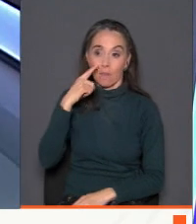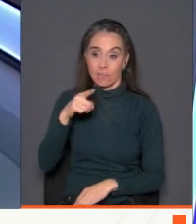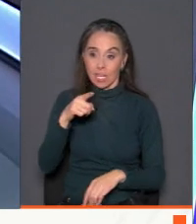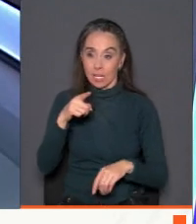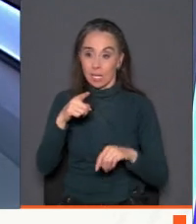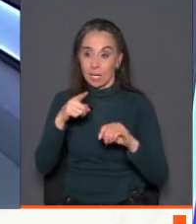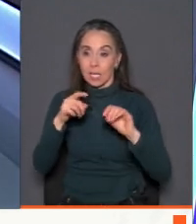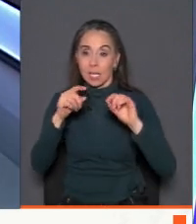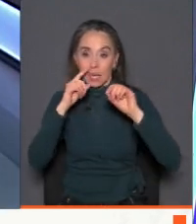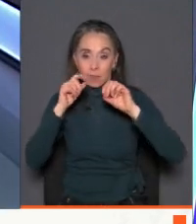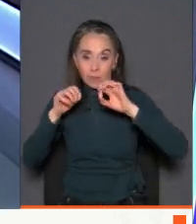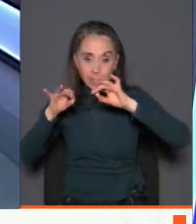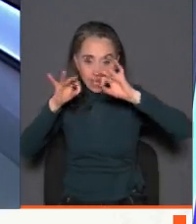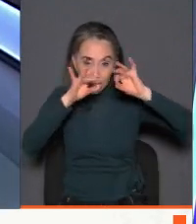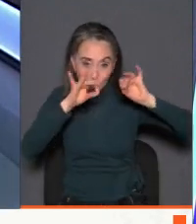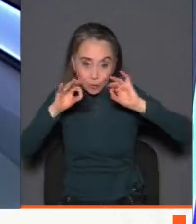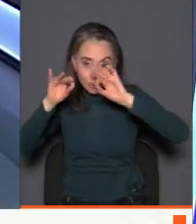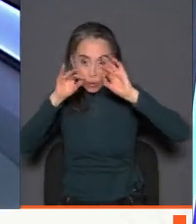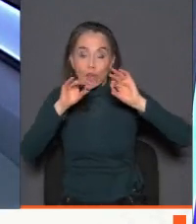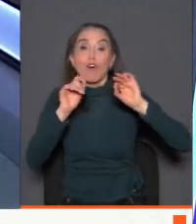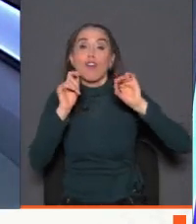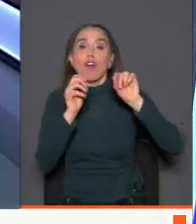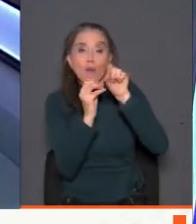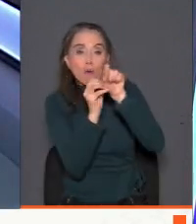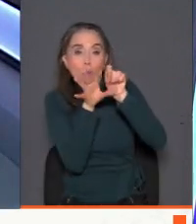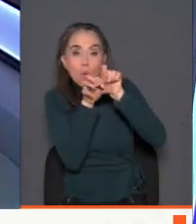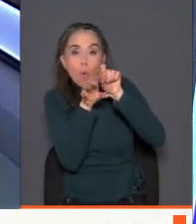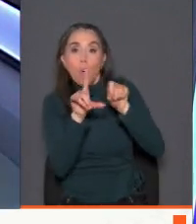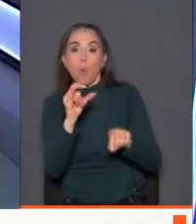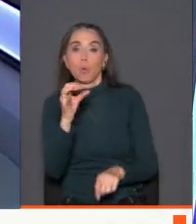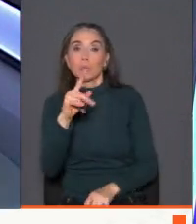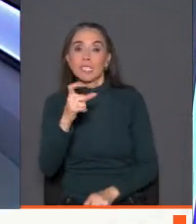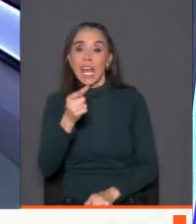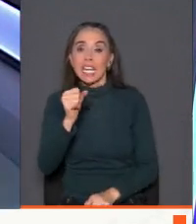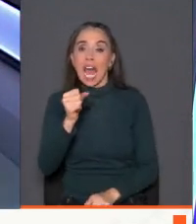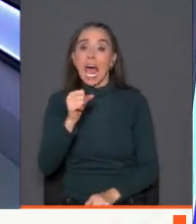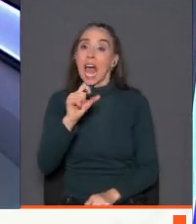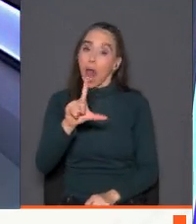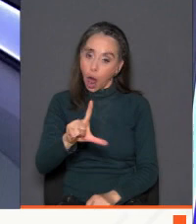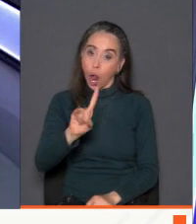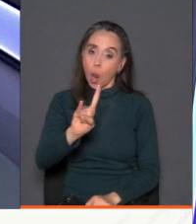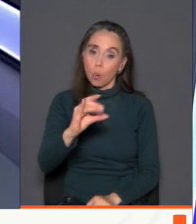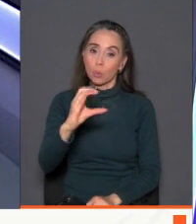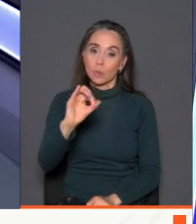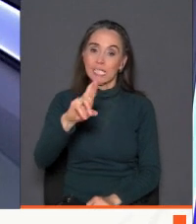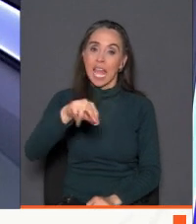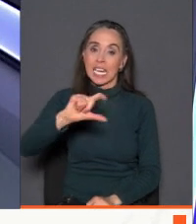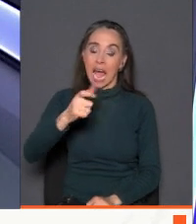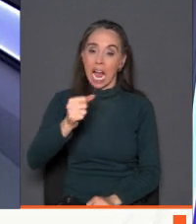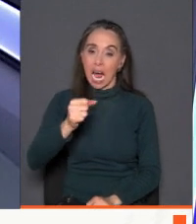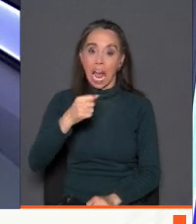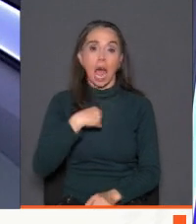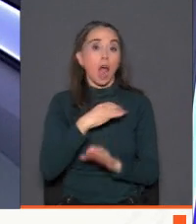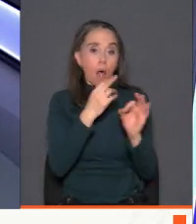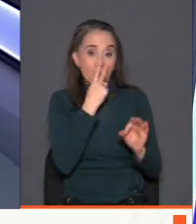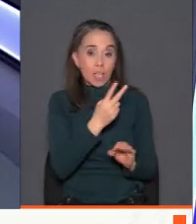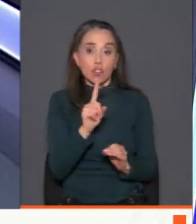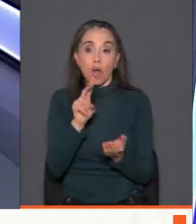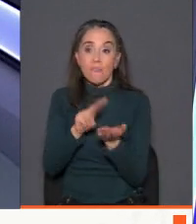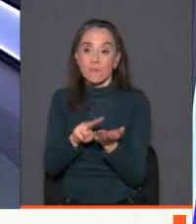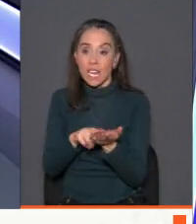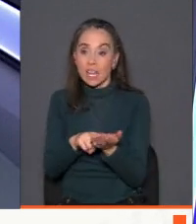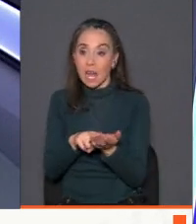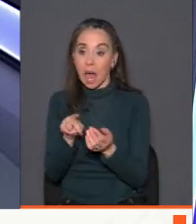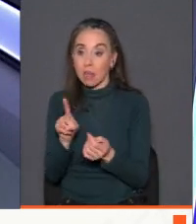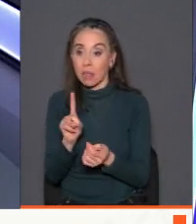de luciérnagas, porque es lo más cerca que yo por lo menos voy a estar de ver, o he estado hasta ahora. ¿Pero qué me dirías si te cuento que no son reales, sino que